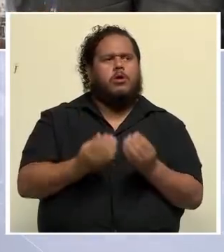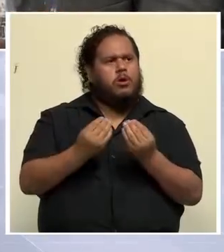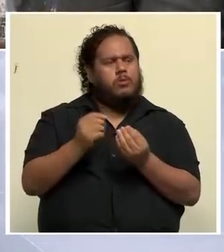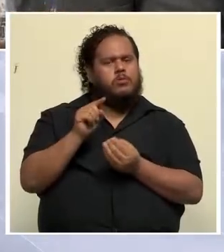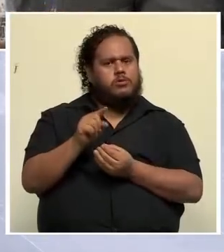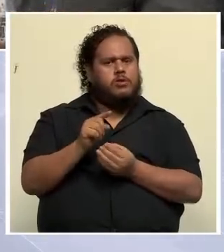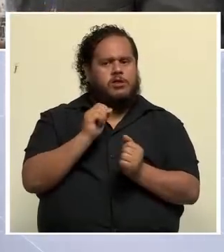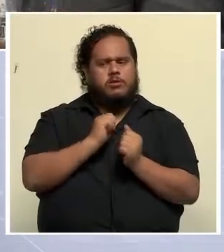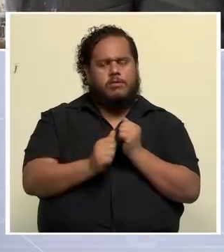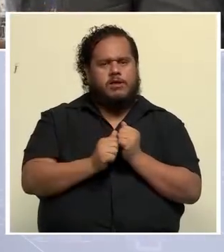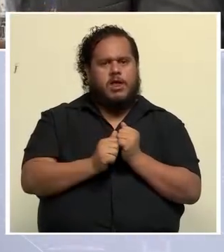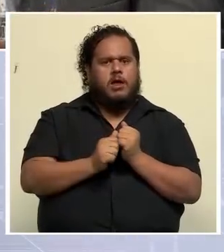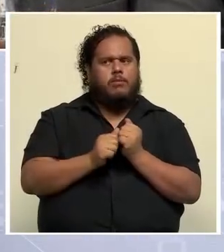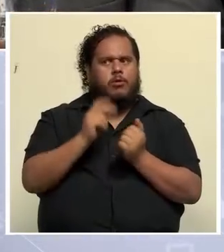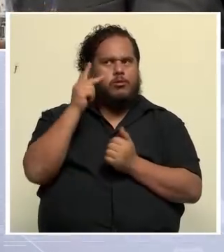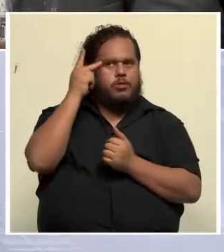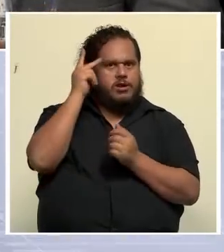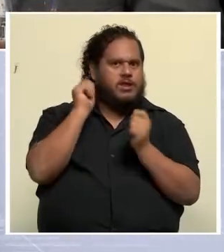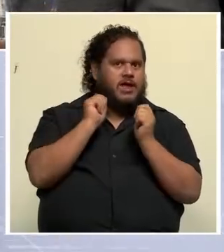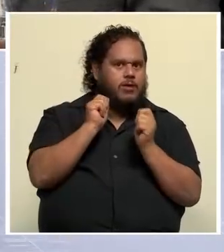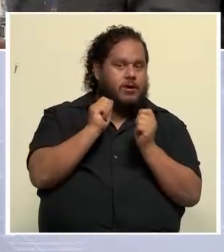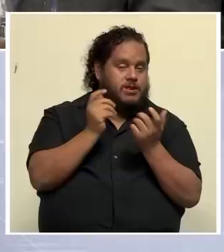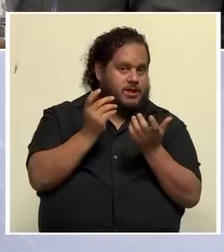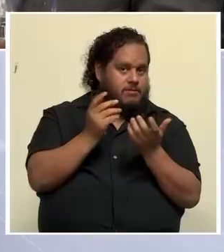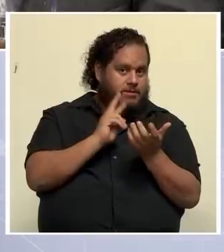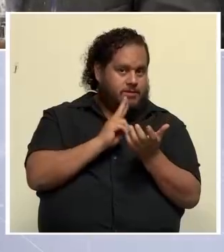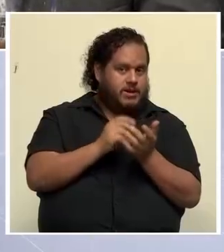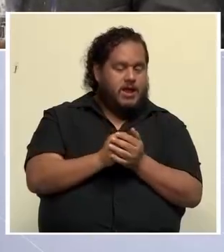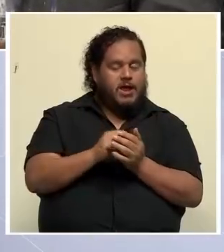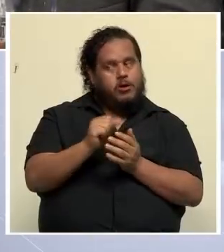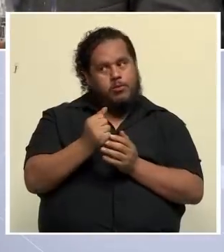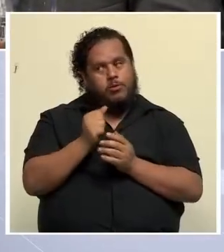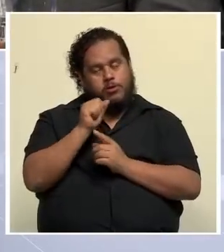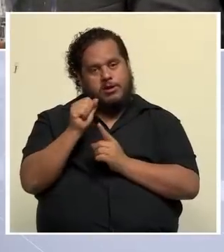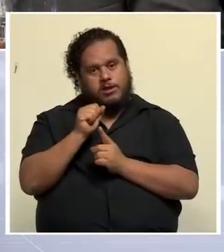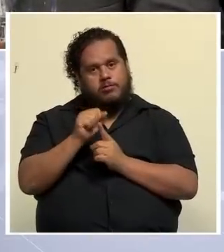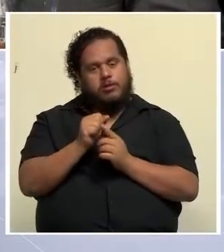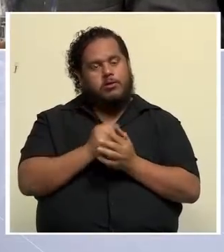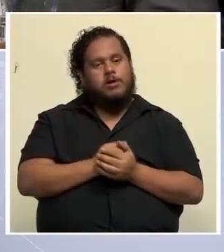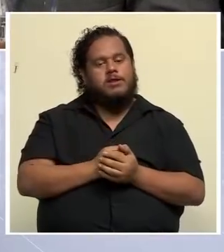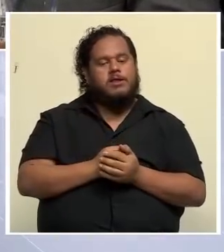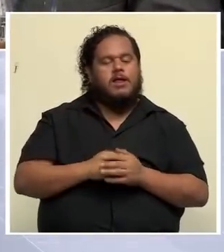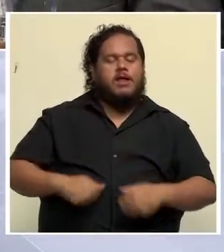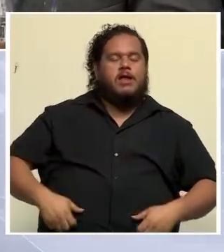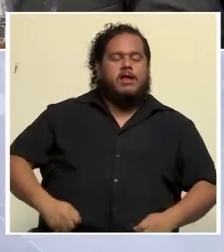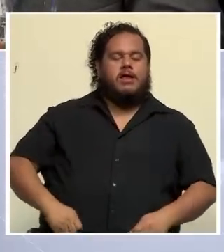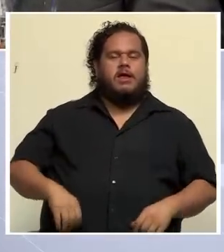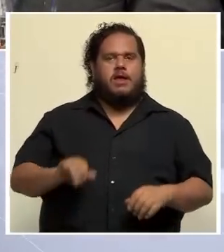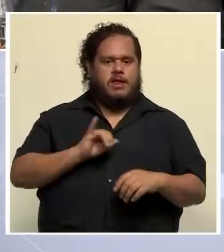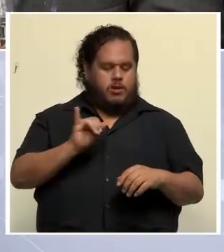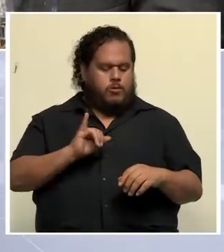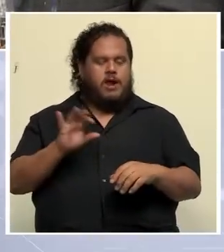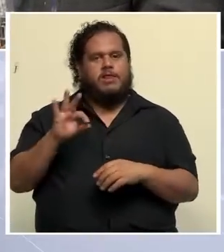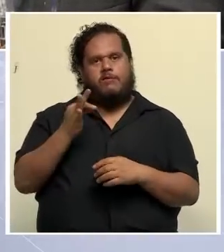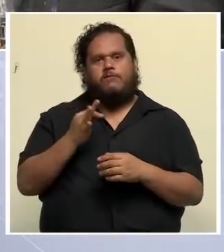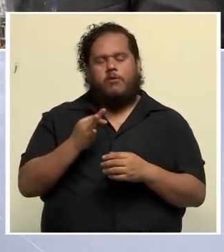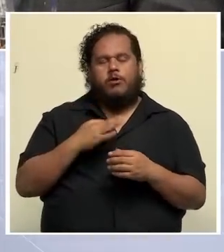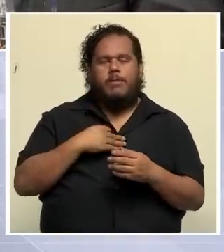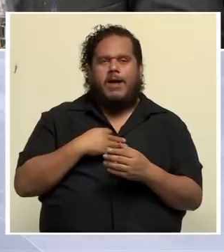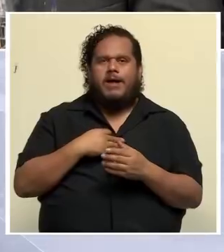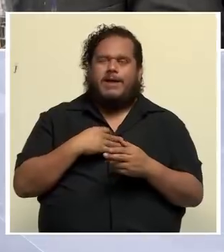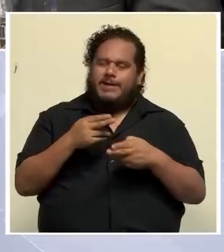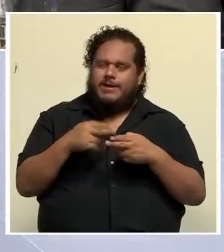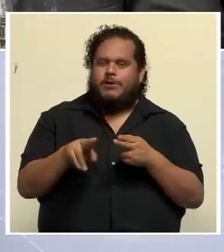por política educativa, don José María, como en tantos otros aspectos. También de manera concreta, por supuesto, se lo pido con